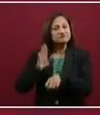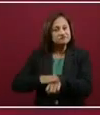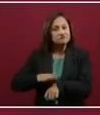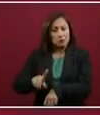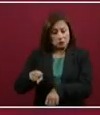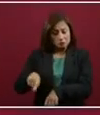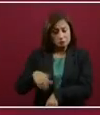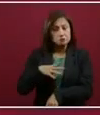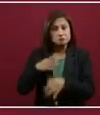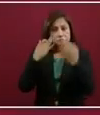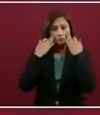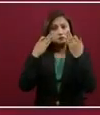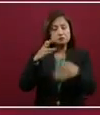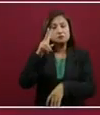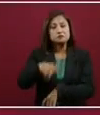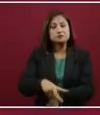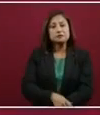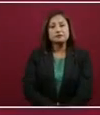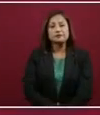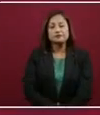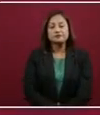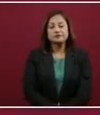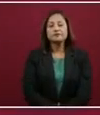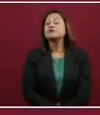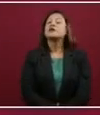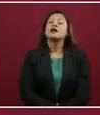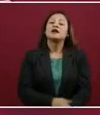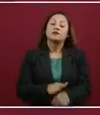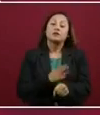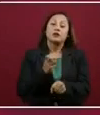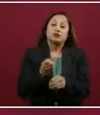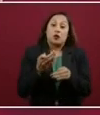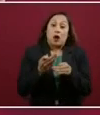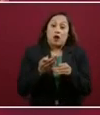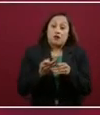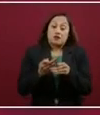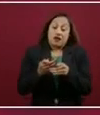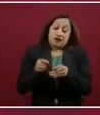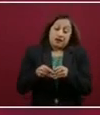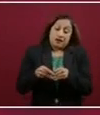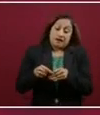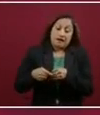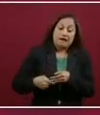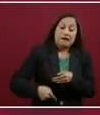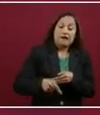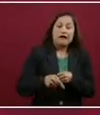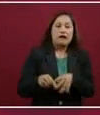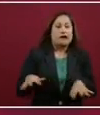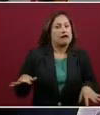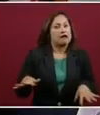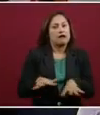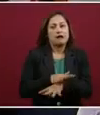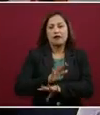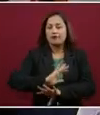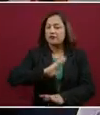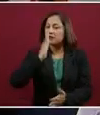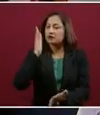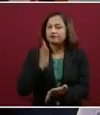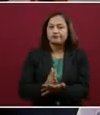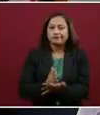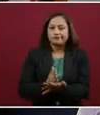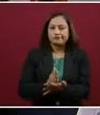Entonces, ya no hay que permitir eso. Es una opinión